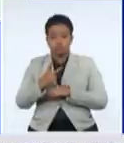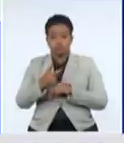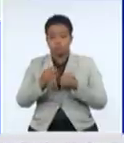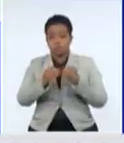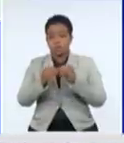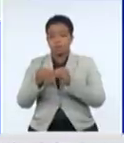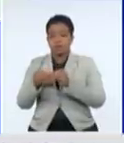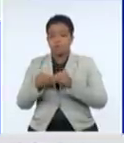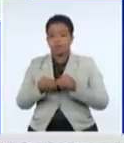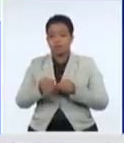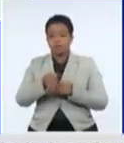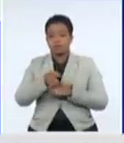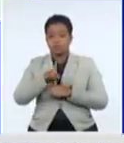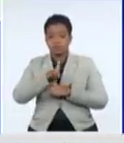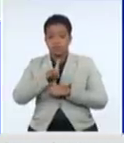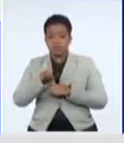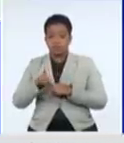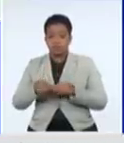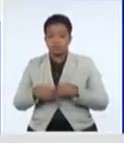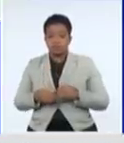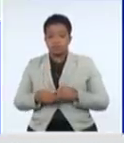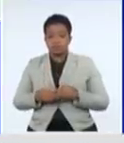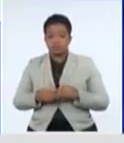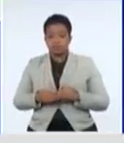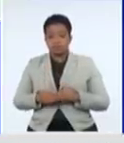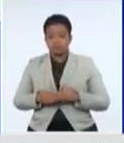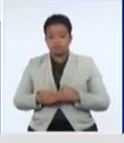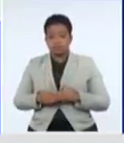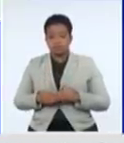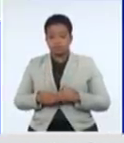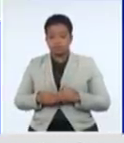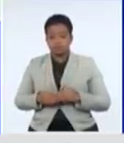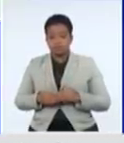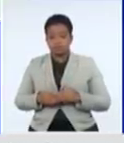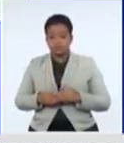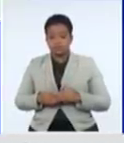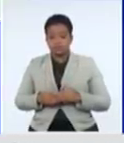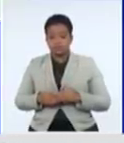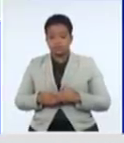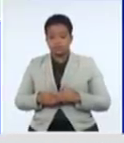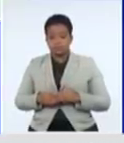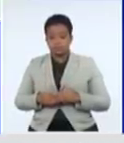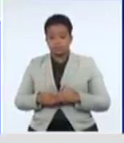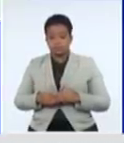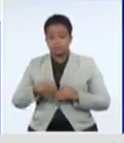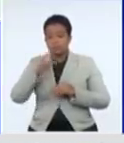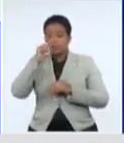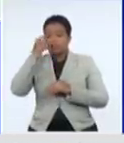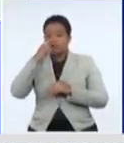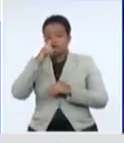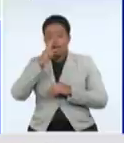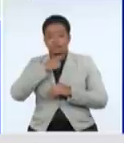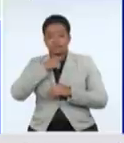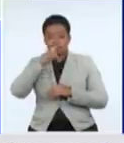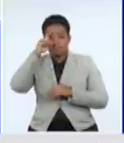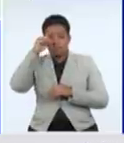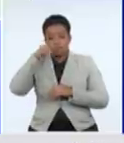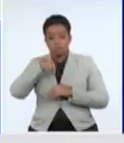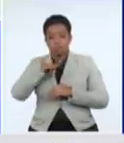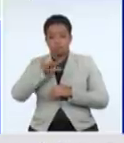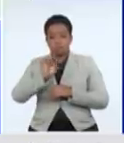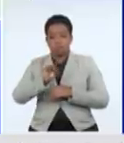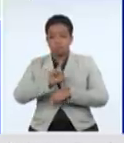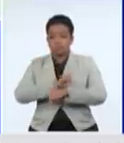en 11 de sus 14 municipios. Banes hoy reporta 48 casos, Ivara 25,